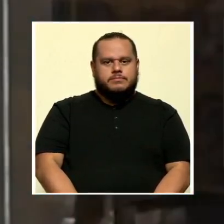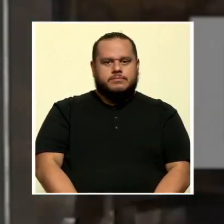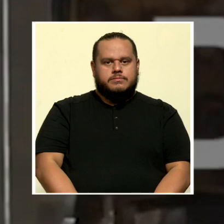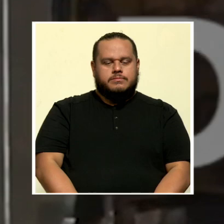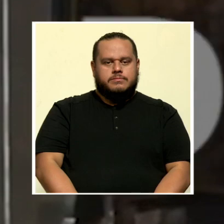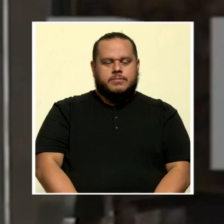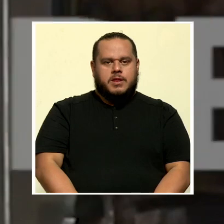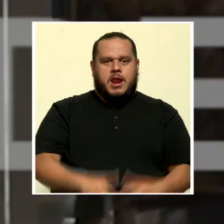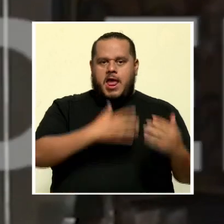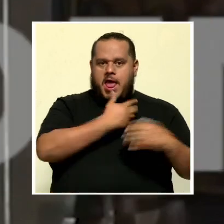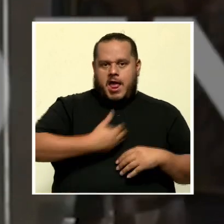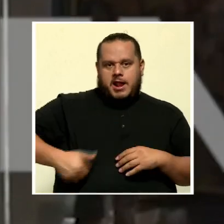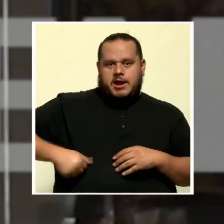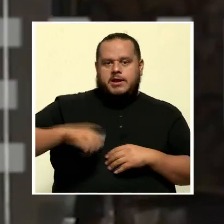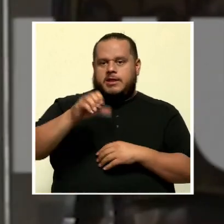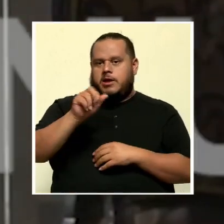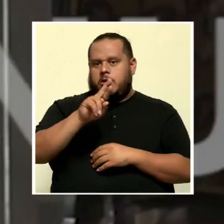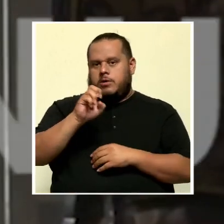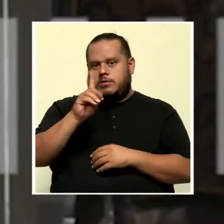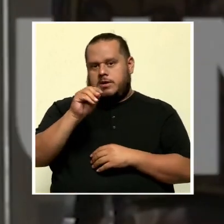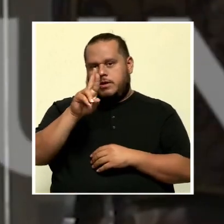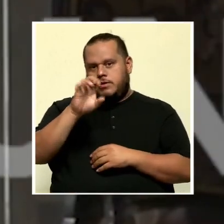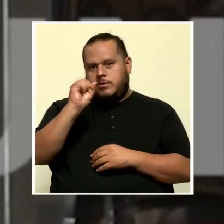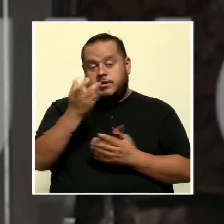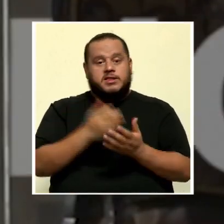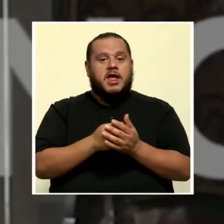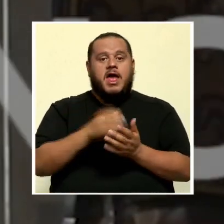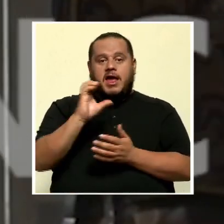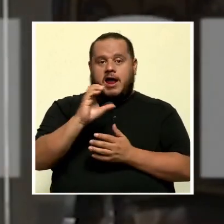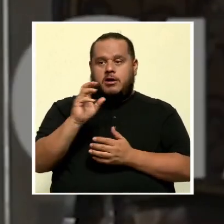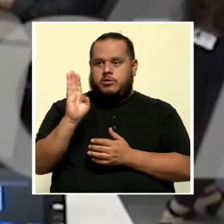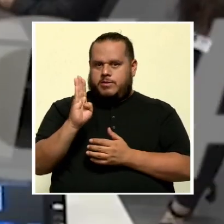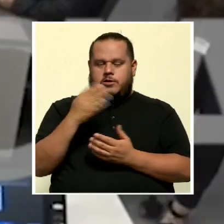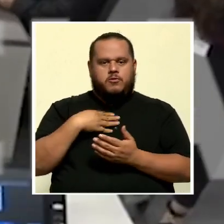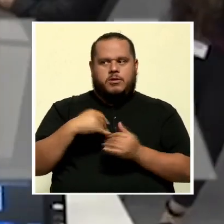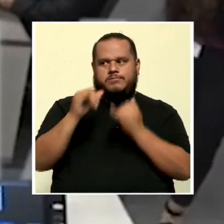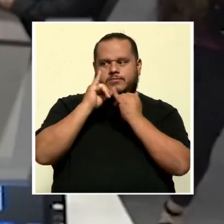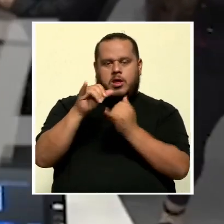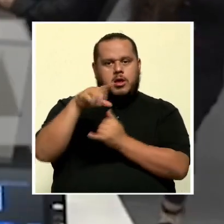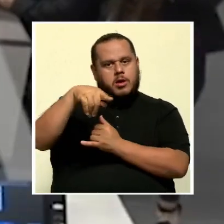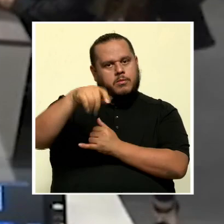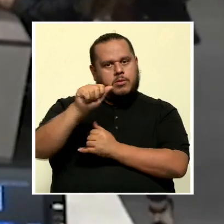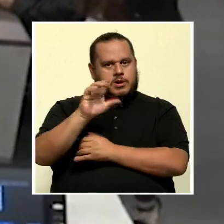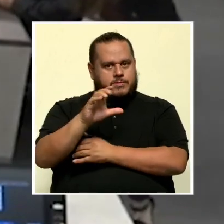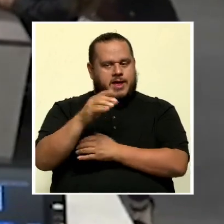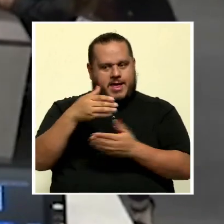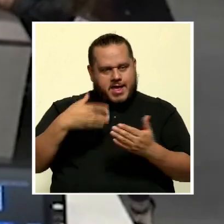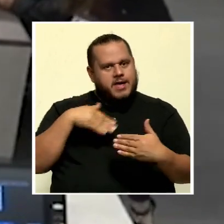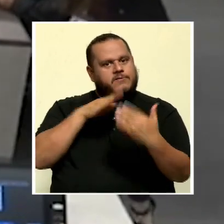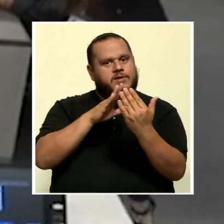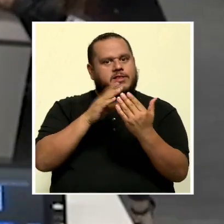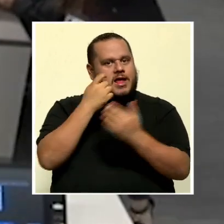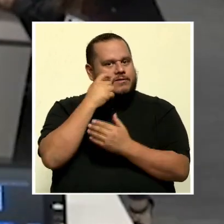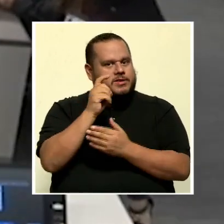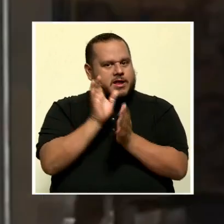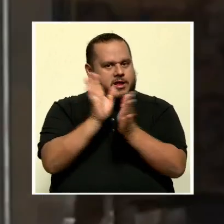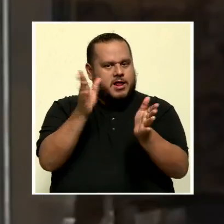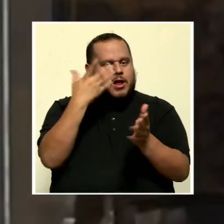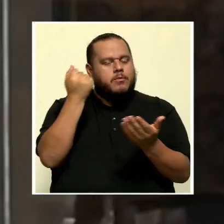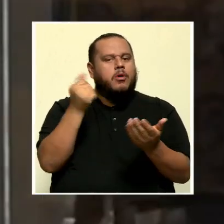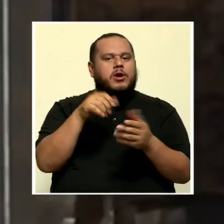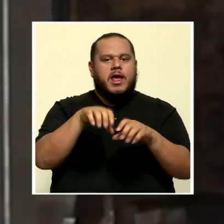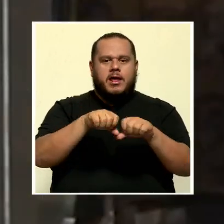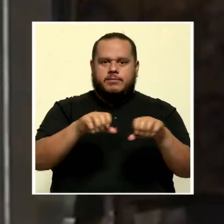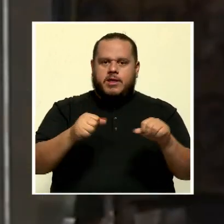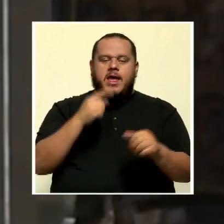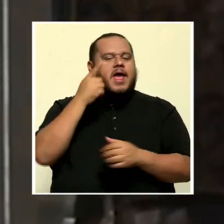El alcalde de Corredores, Carlos Viales, fue denunciado por el PAC ante la Fiscalía General por el presunto delito de